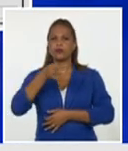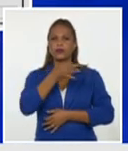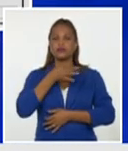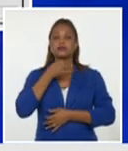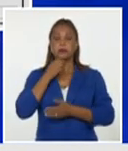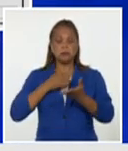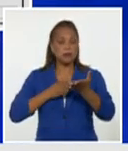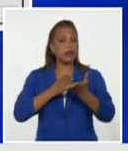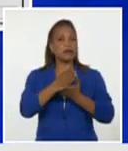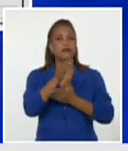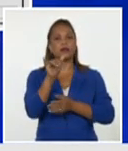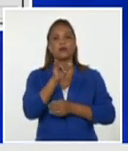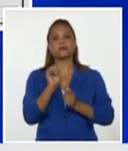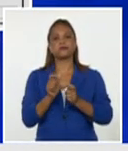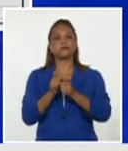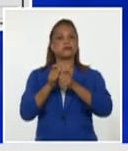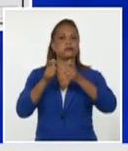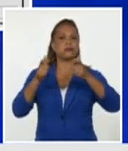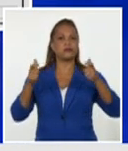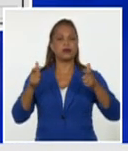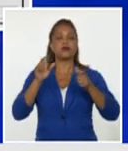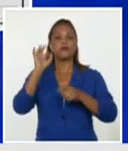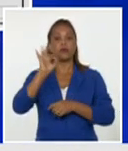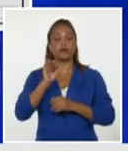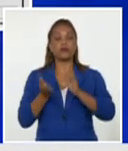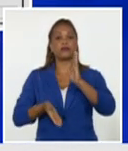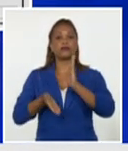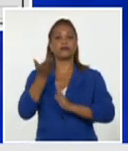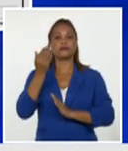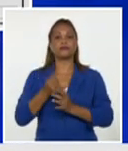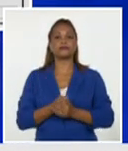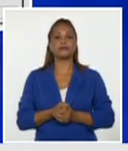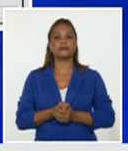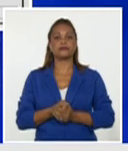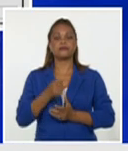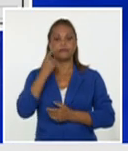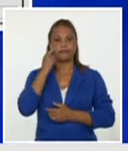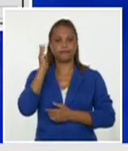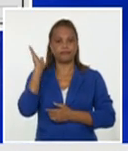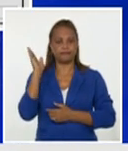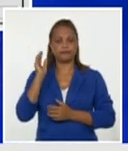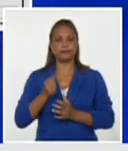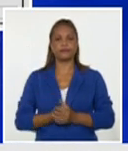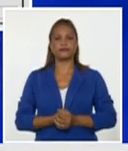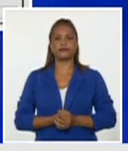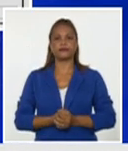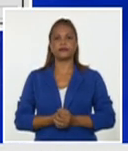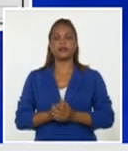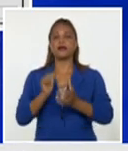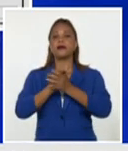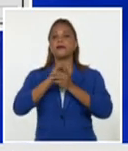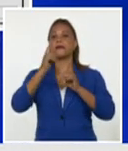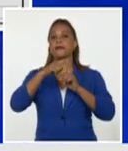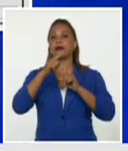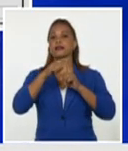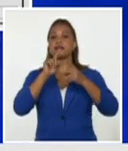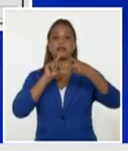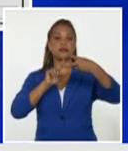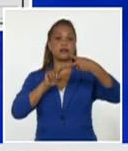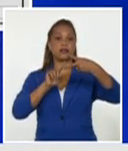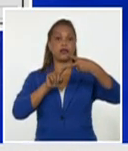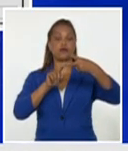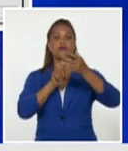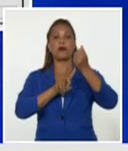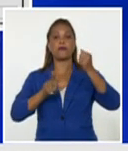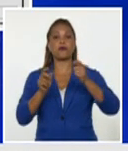mantienen la mayor tasa de incidencia. Ahí se puede ver. En Matanza, que es la segunda provincia con mayor